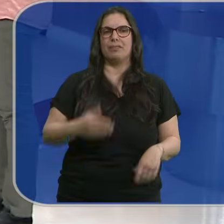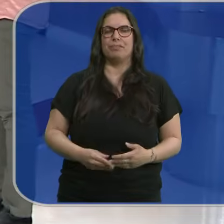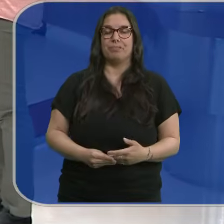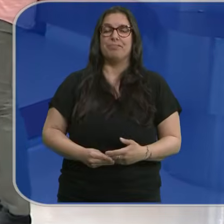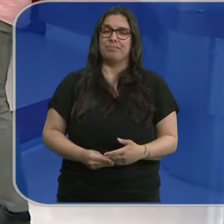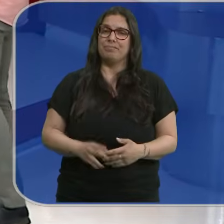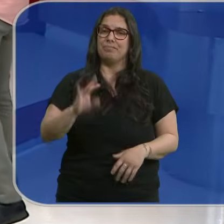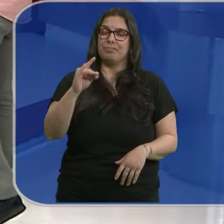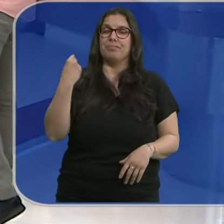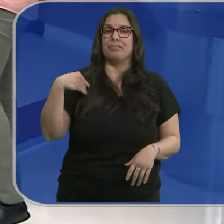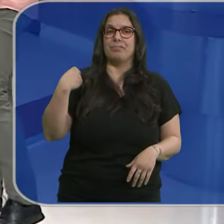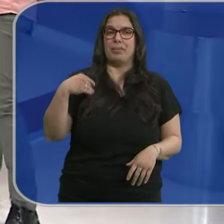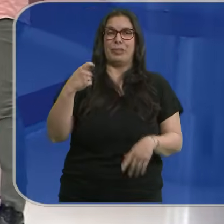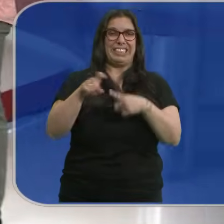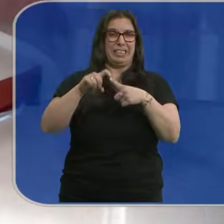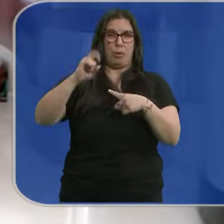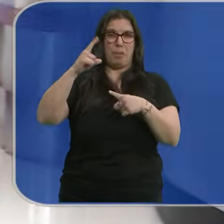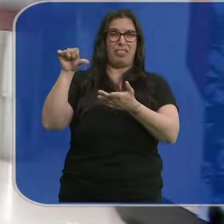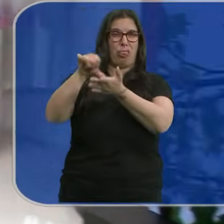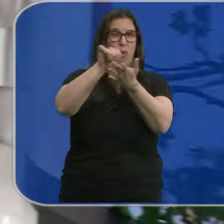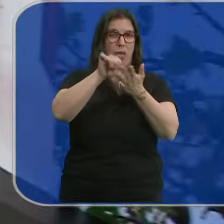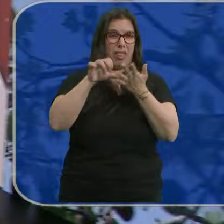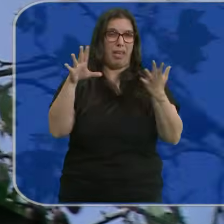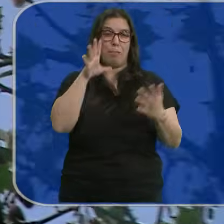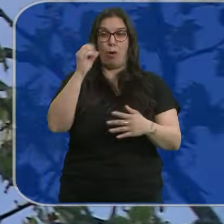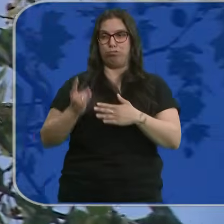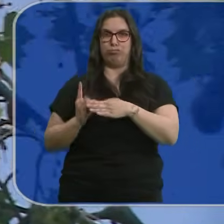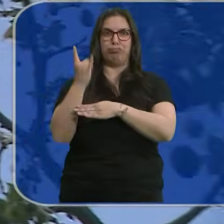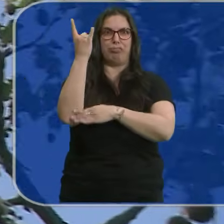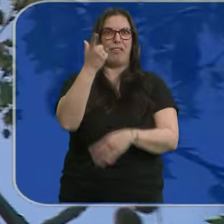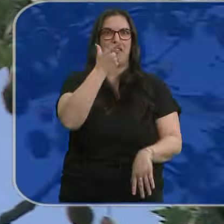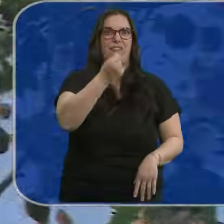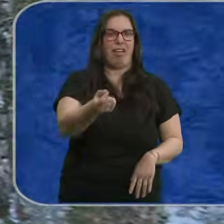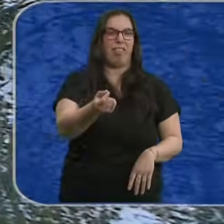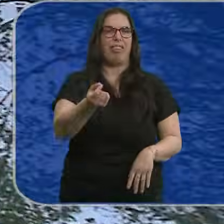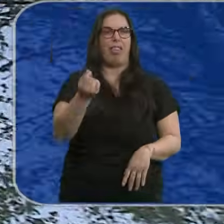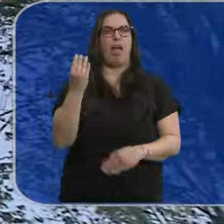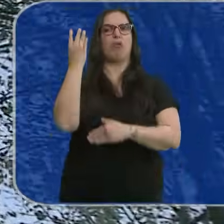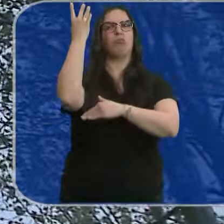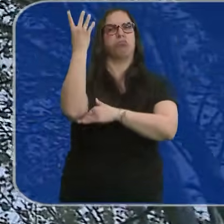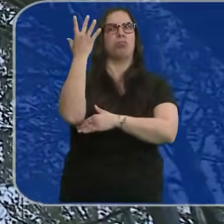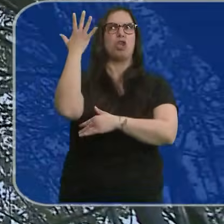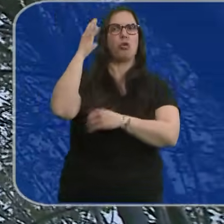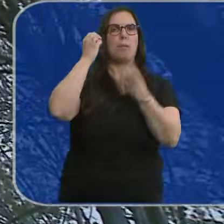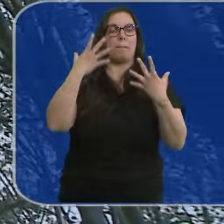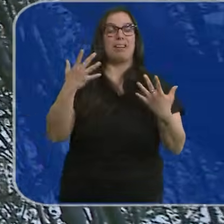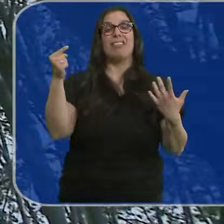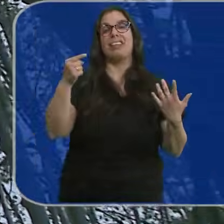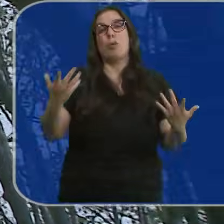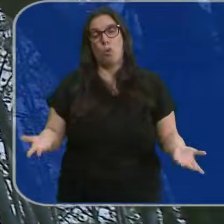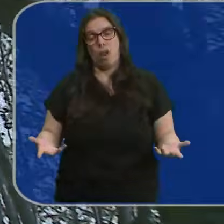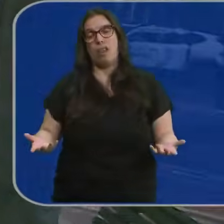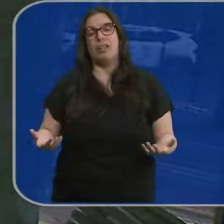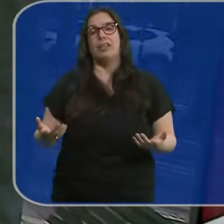Sergio. Sí, además también son los árboles más típicos en nuestras ciudades, Antonio, por su rápido crecimiento y su gran porte, que da mucha sombra, pero su parte negativa es esa,